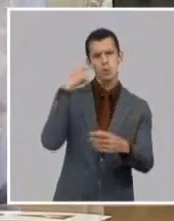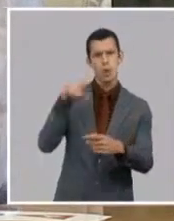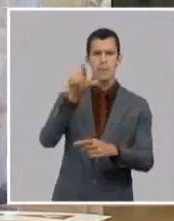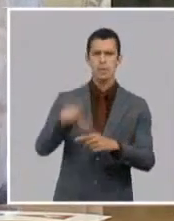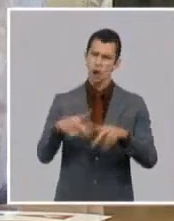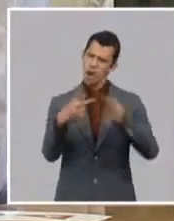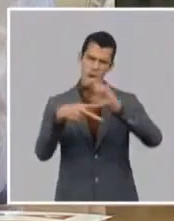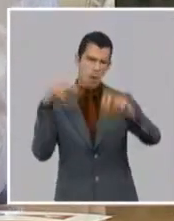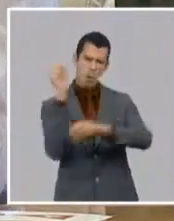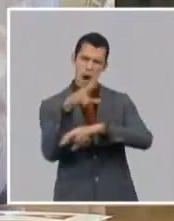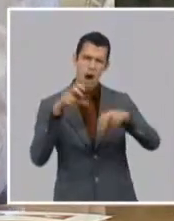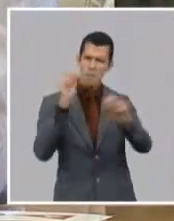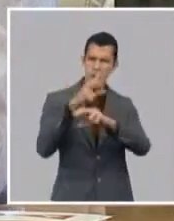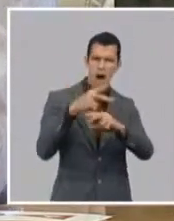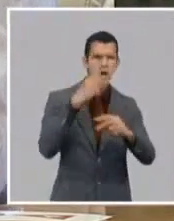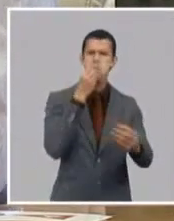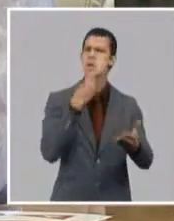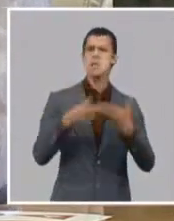tienen vehículos, tienen